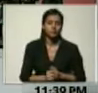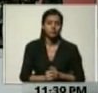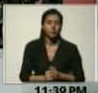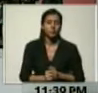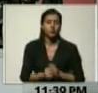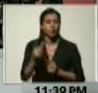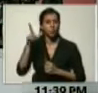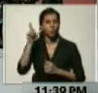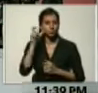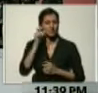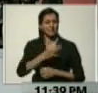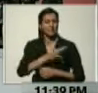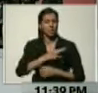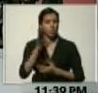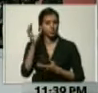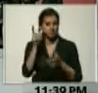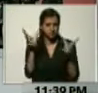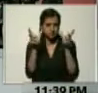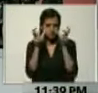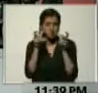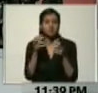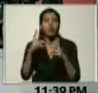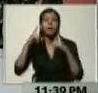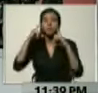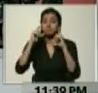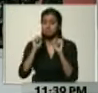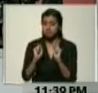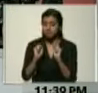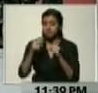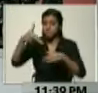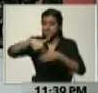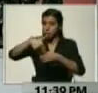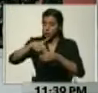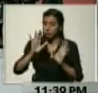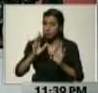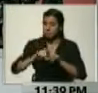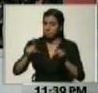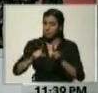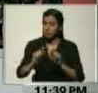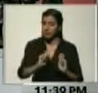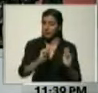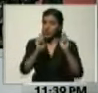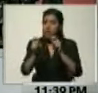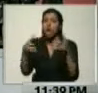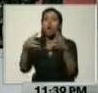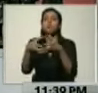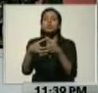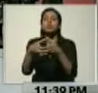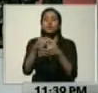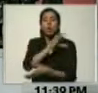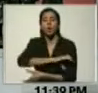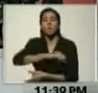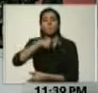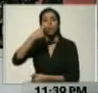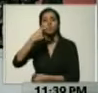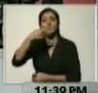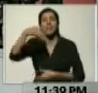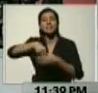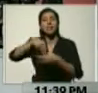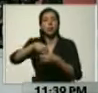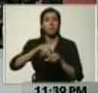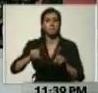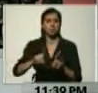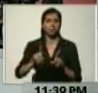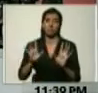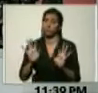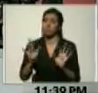Vamos a escuchar a esta señora, experta petrolera, pero que le dieron la Comisión de Política Interior, no sé por qué, debieron haberle dado la Comisión de